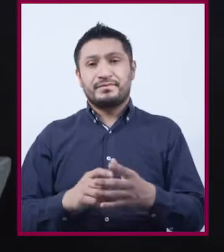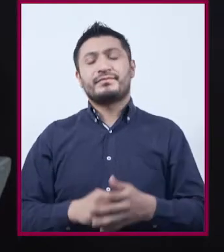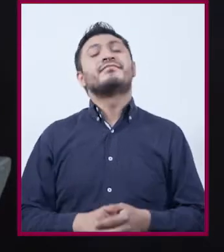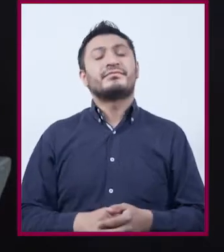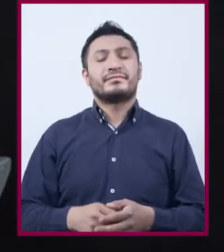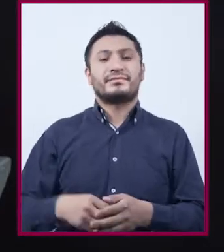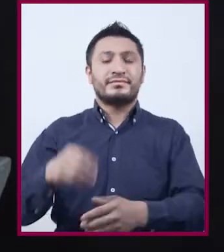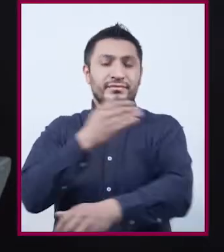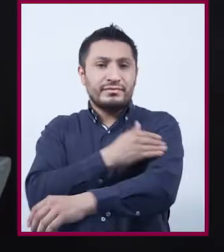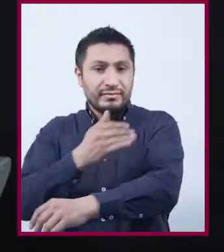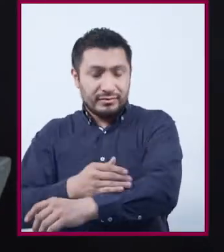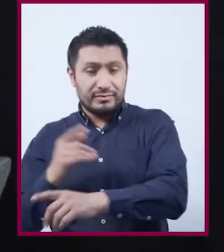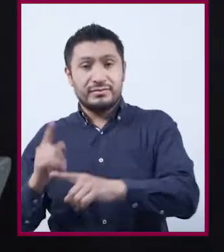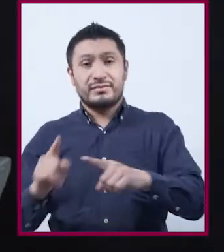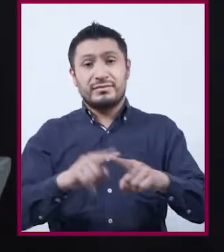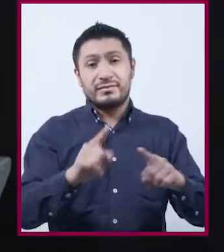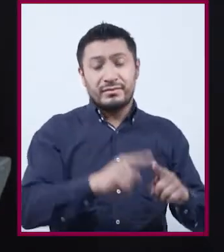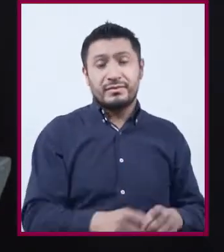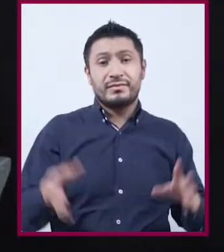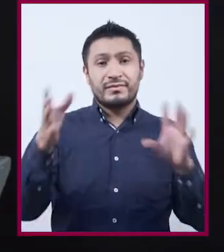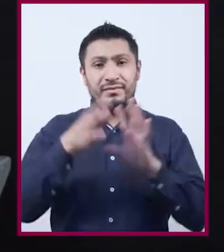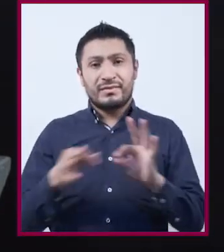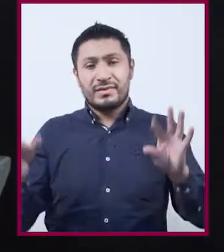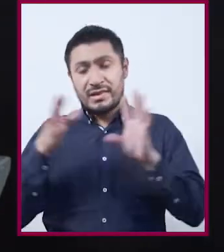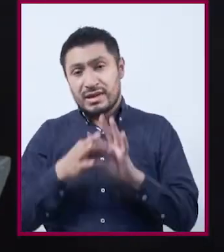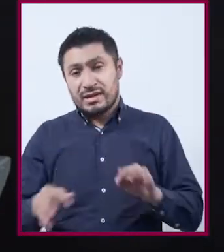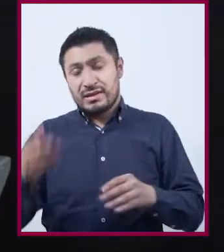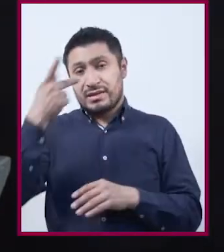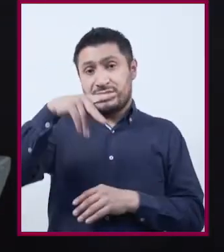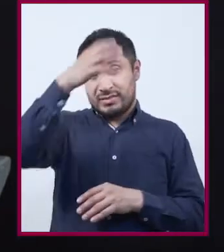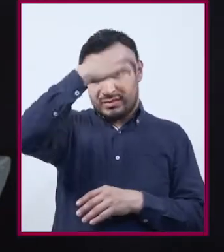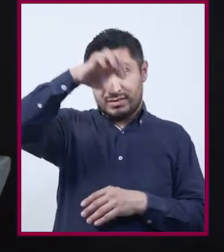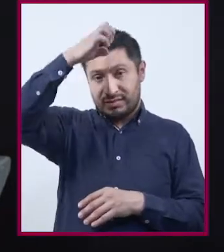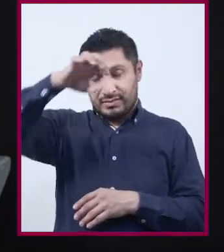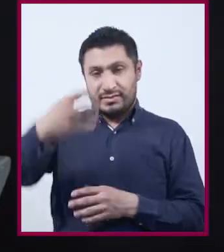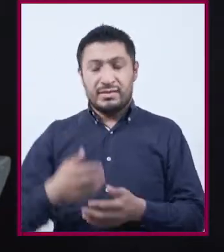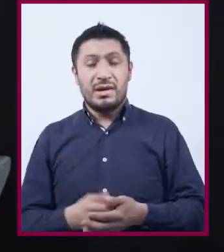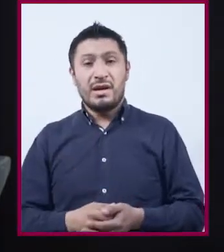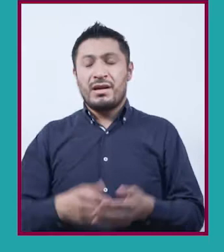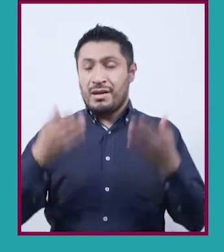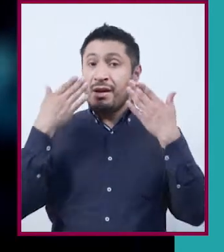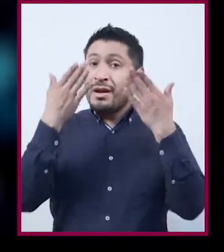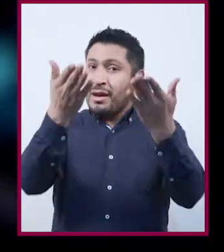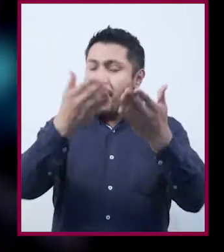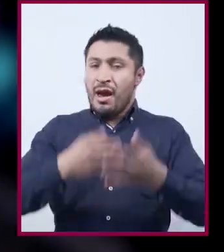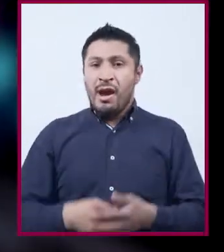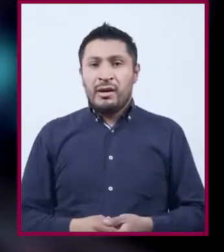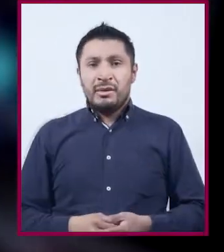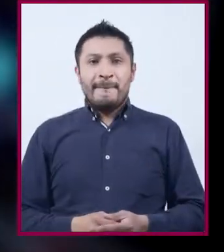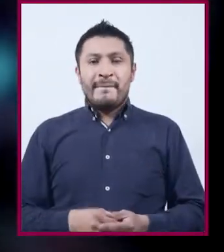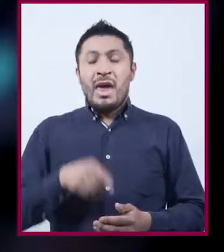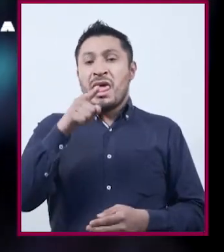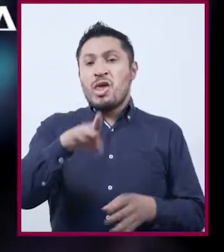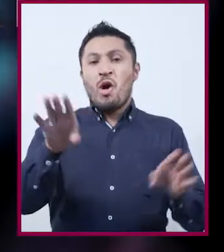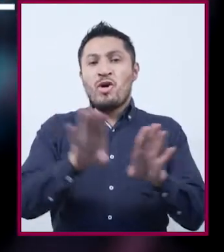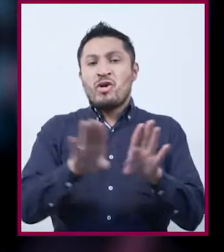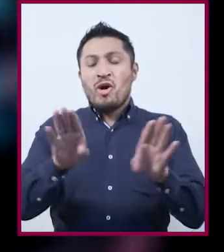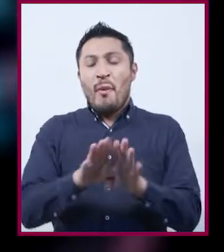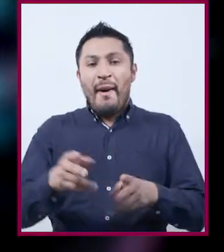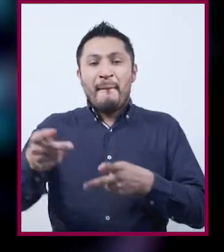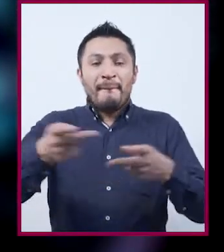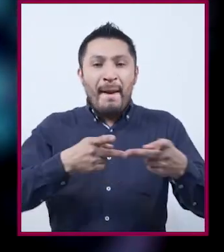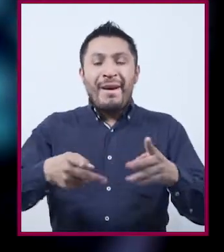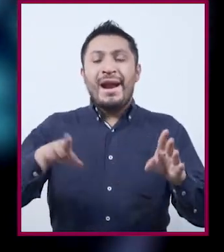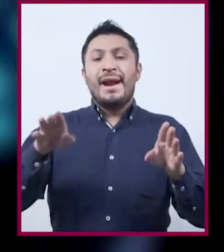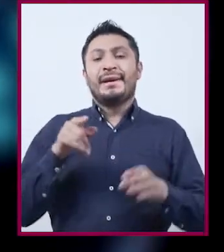compañeras y compañeros nos contarán sus experiencias desde el ojo de la tormenta. ¡Los escuchamos! ¿Cómo te